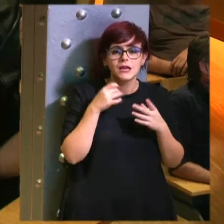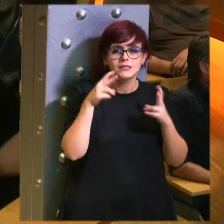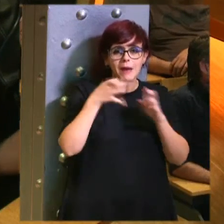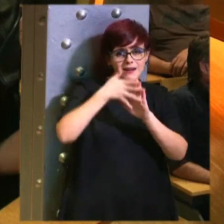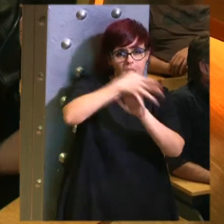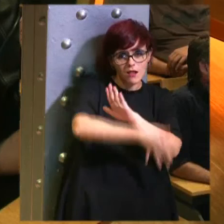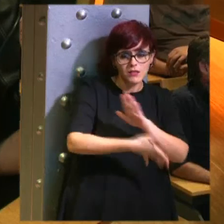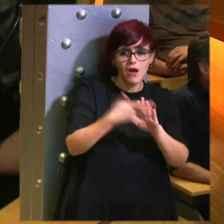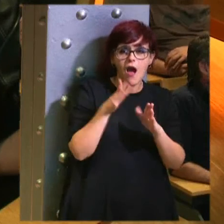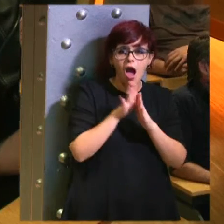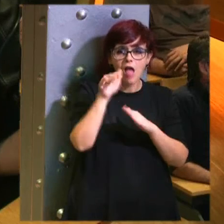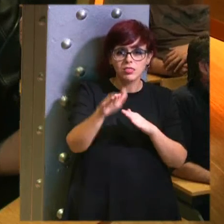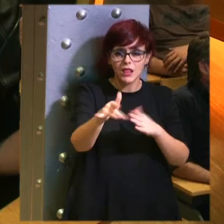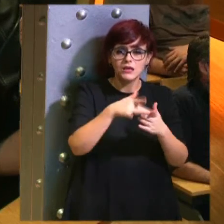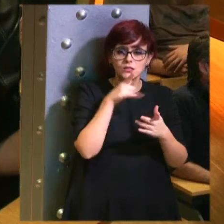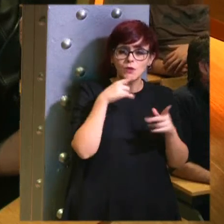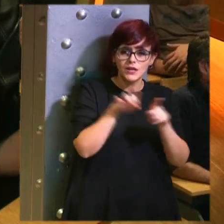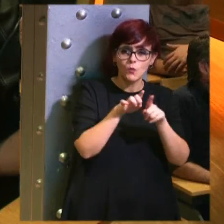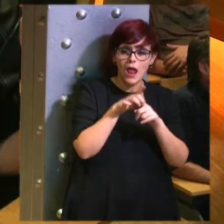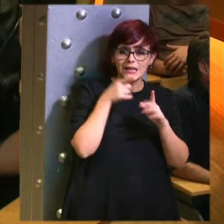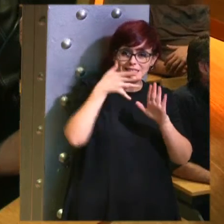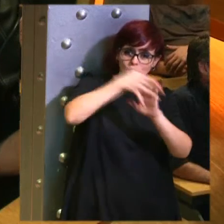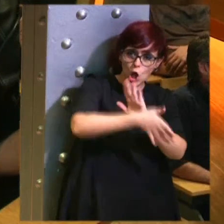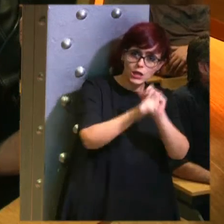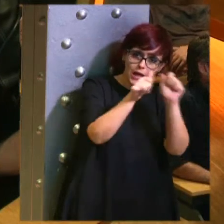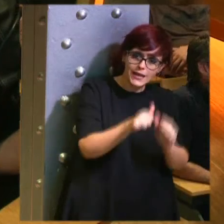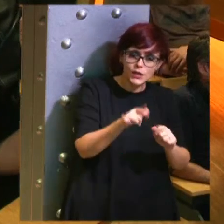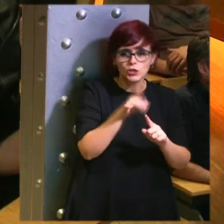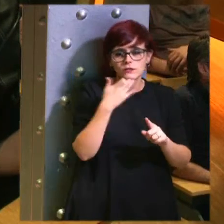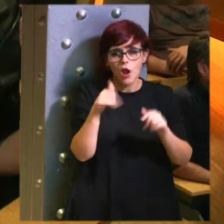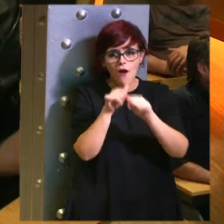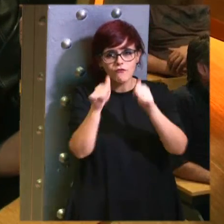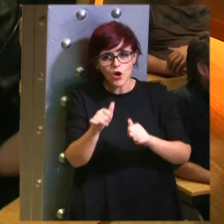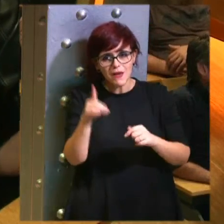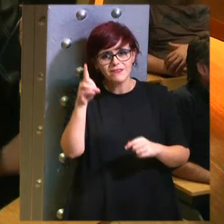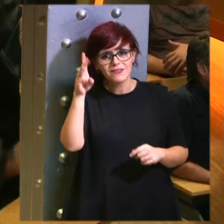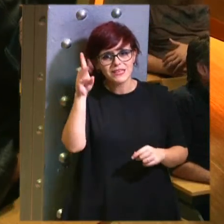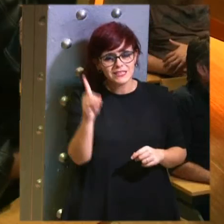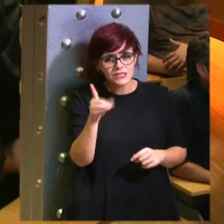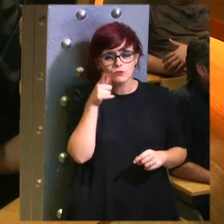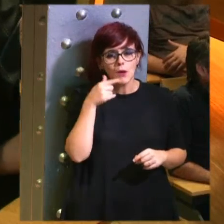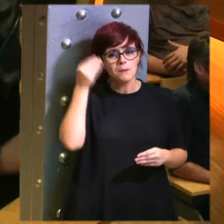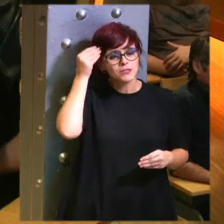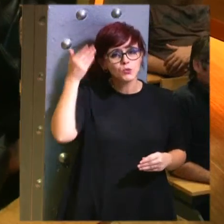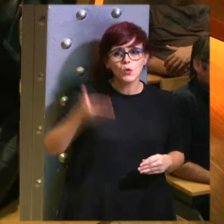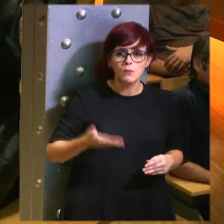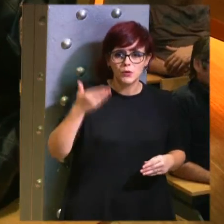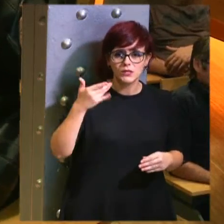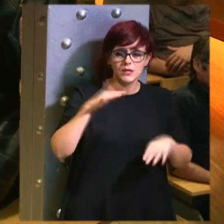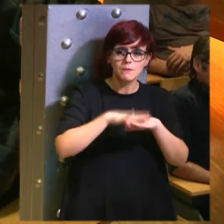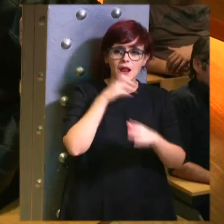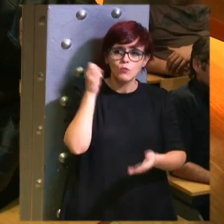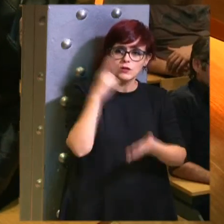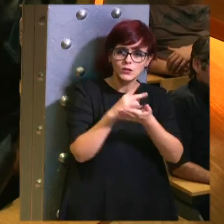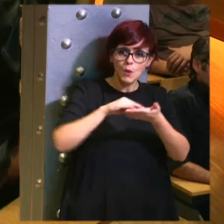narrativa? No tanto el storytelling, sino como la forma de contar la historia en 3D. Creo que es un tema muy importante a la hora de enfrentarse